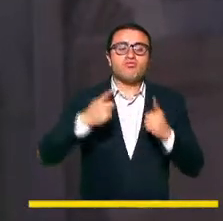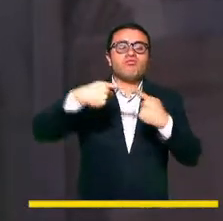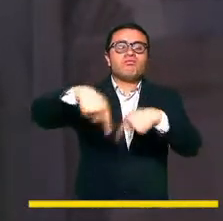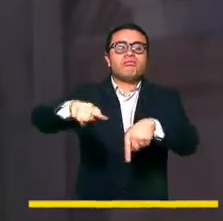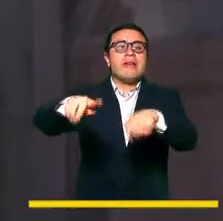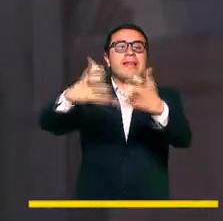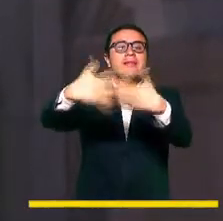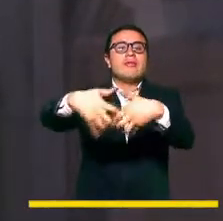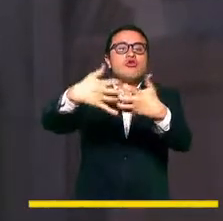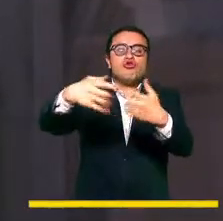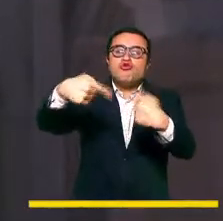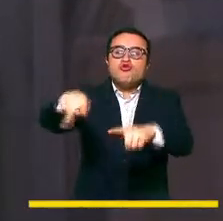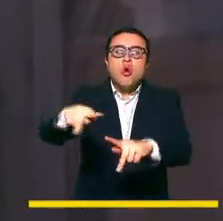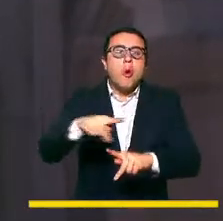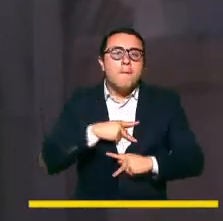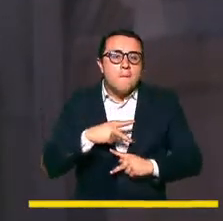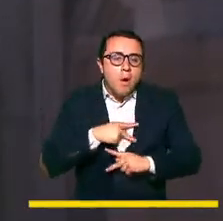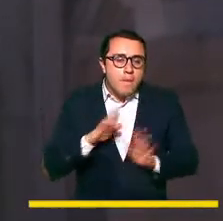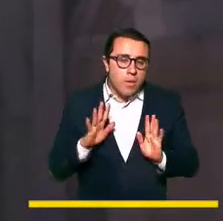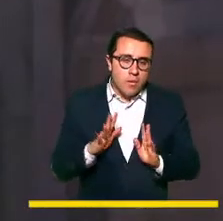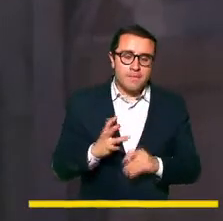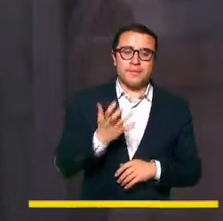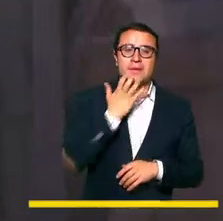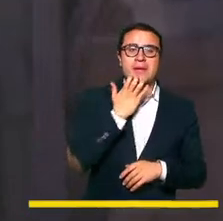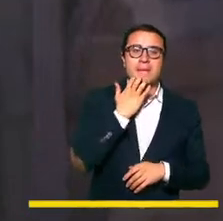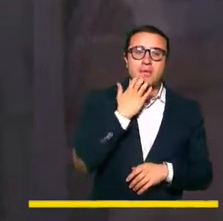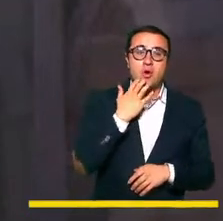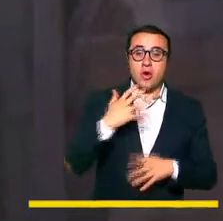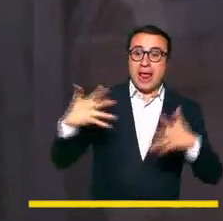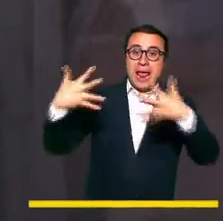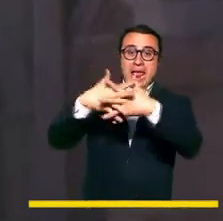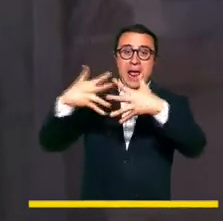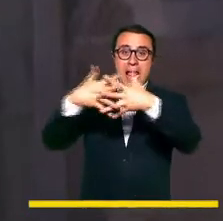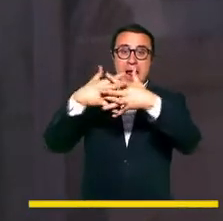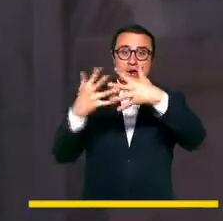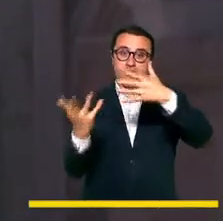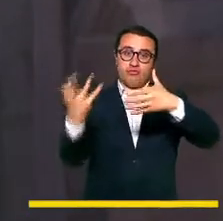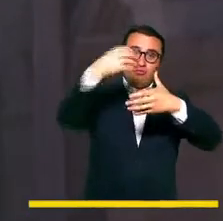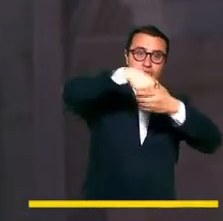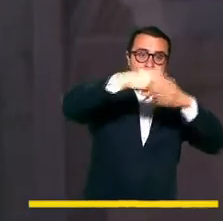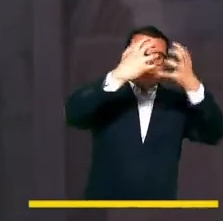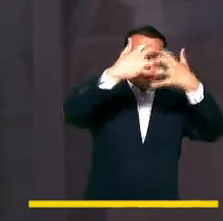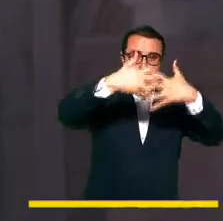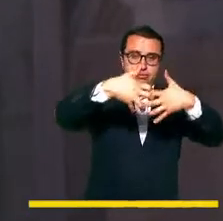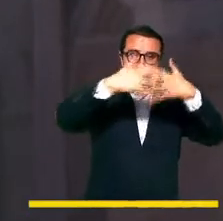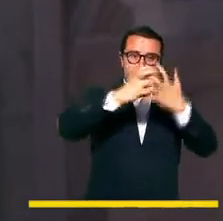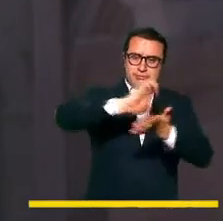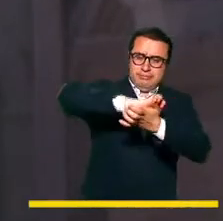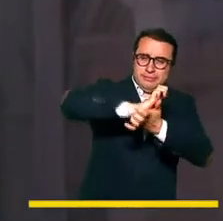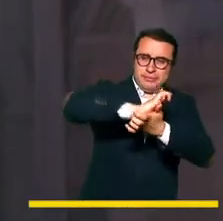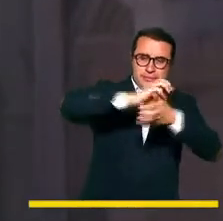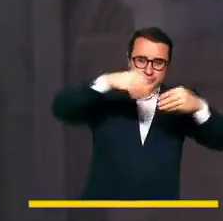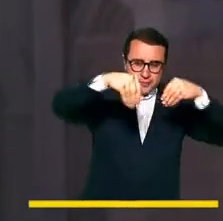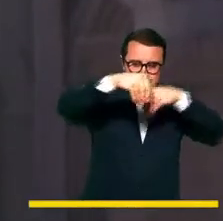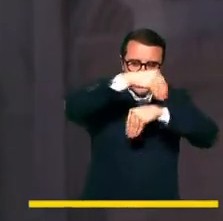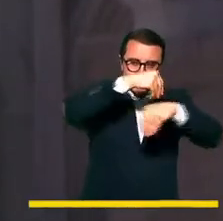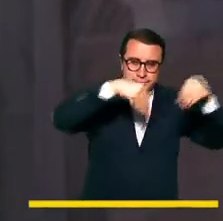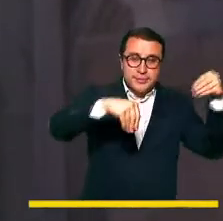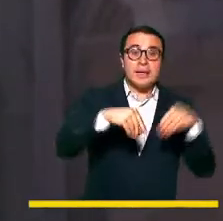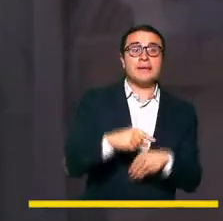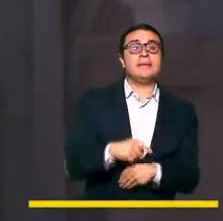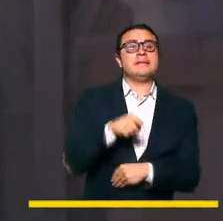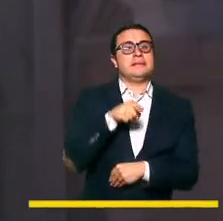industria. Por ejemplo, de la molinera del arroz, del molino de arroz. Y